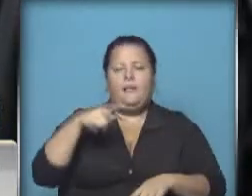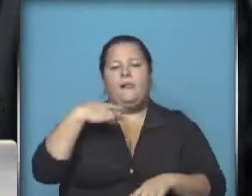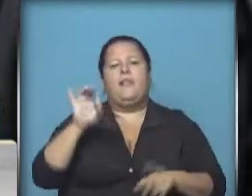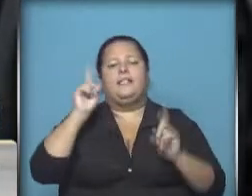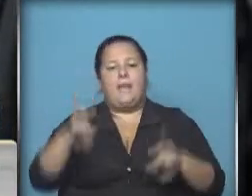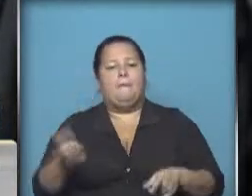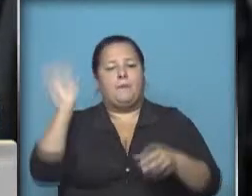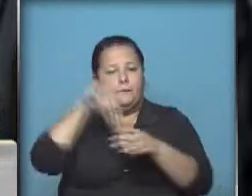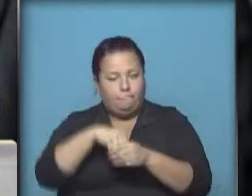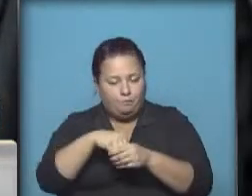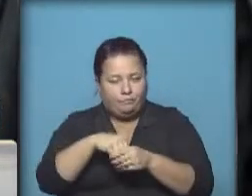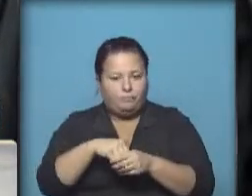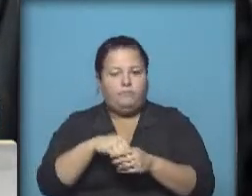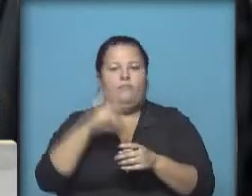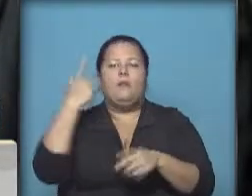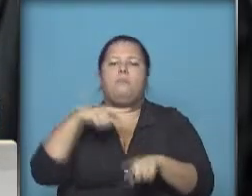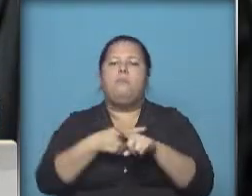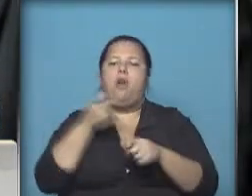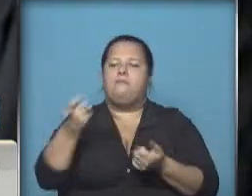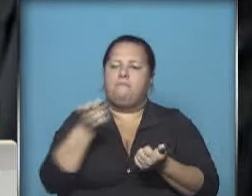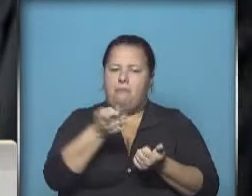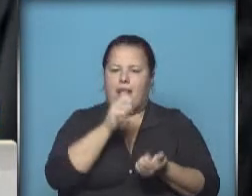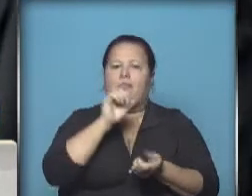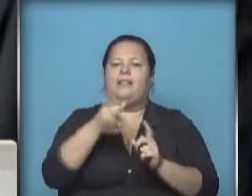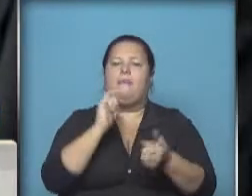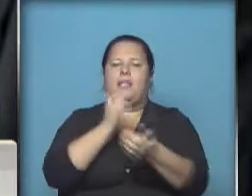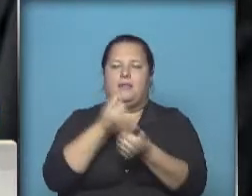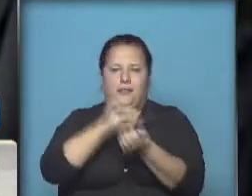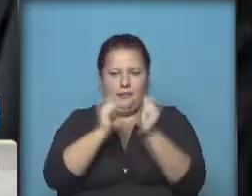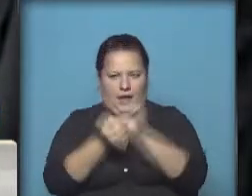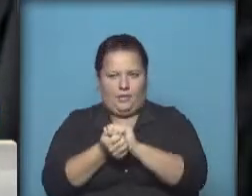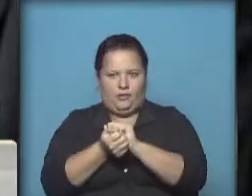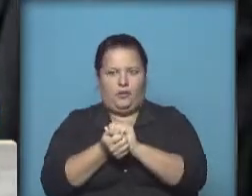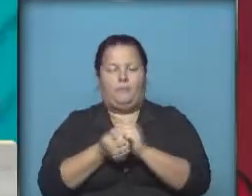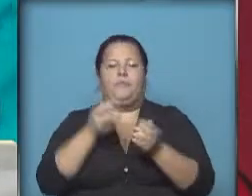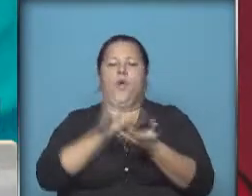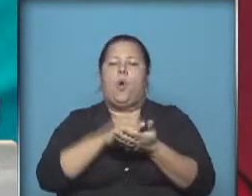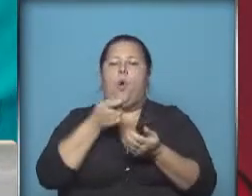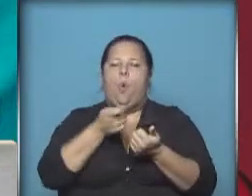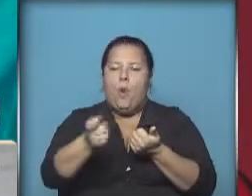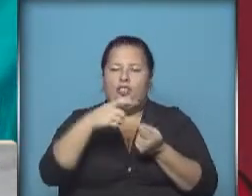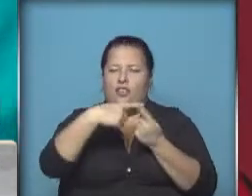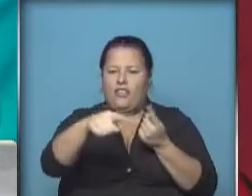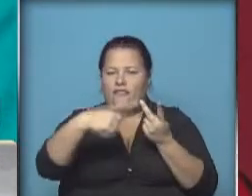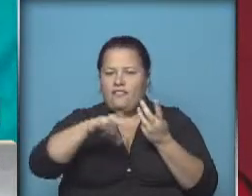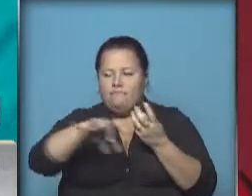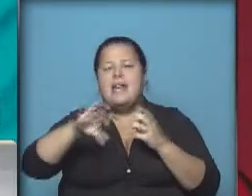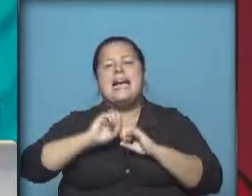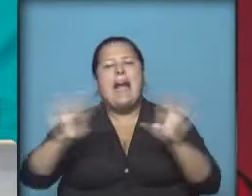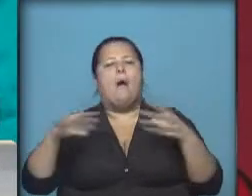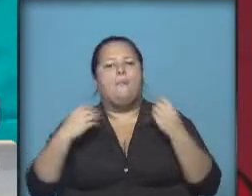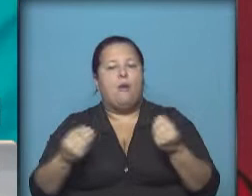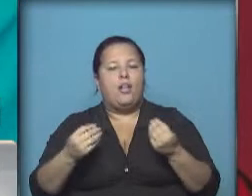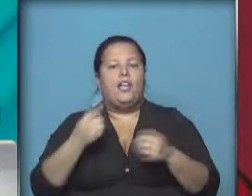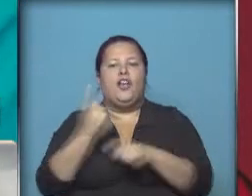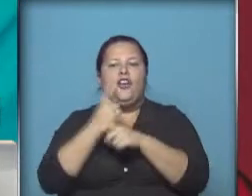agreguen también los delitos por crímenes sexuales. La defragmentación de los juicios es muy, muy grave. ¿Por qué? Porque